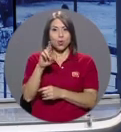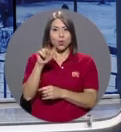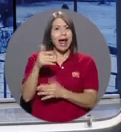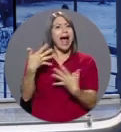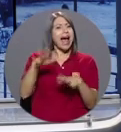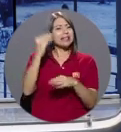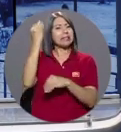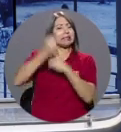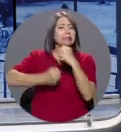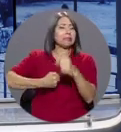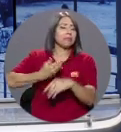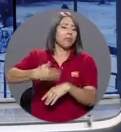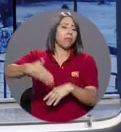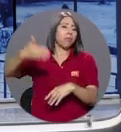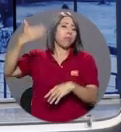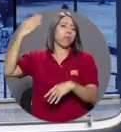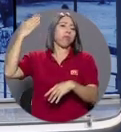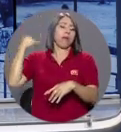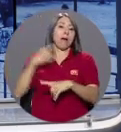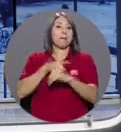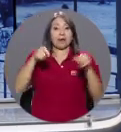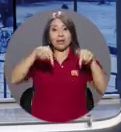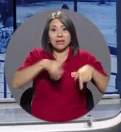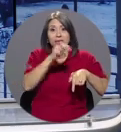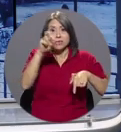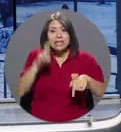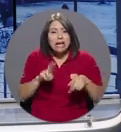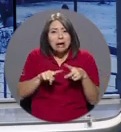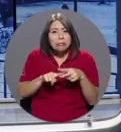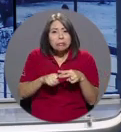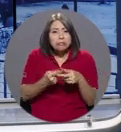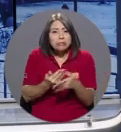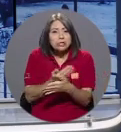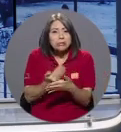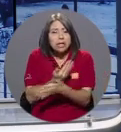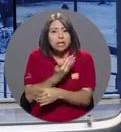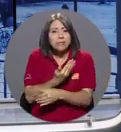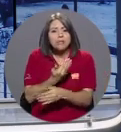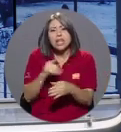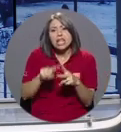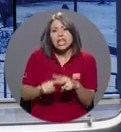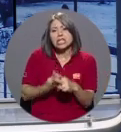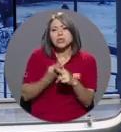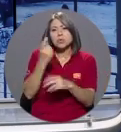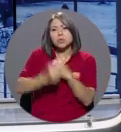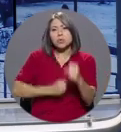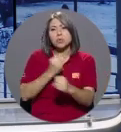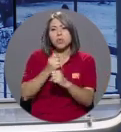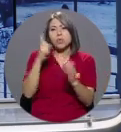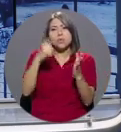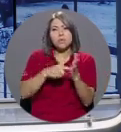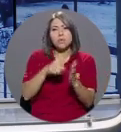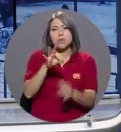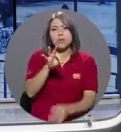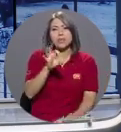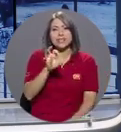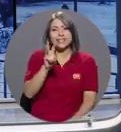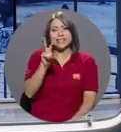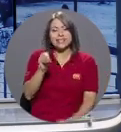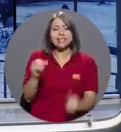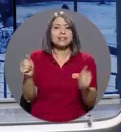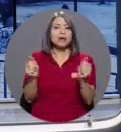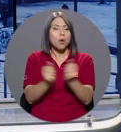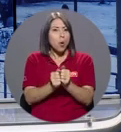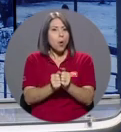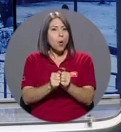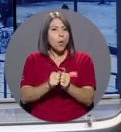años. En realidad en Costa Rica la actividad se podría considerar que es incipiente. Inició allá por los años de